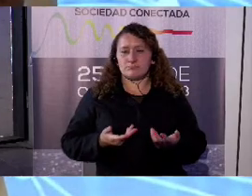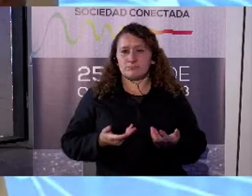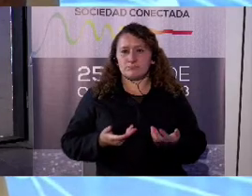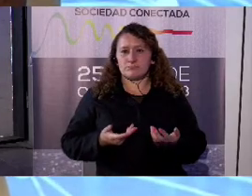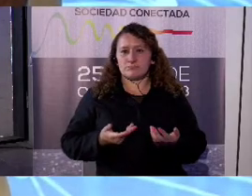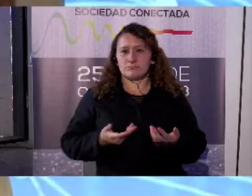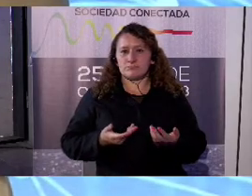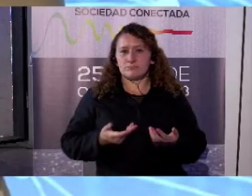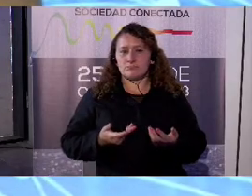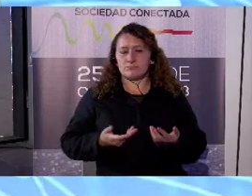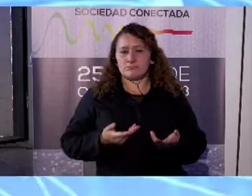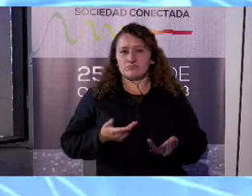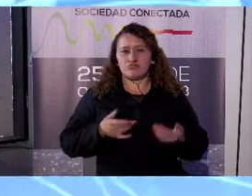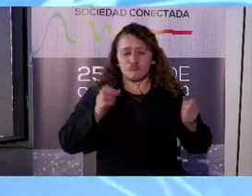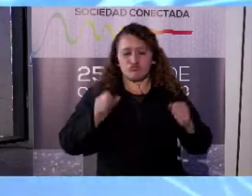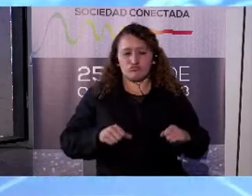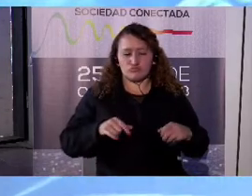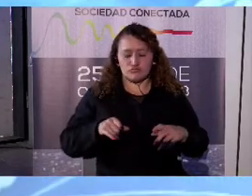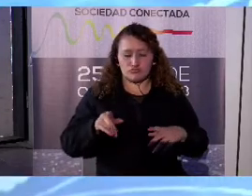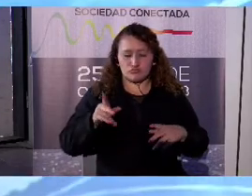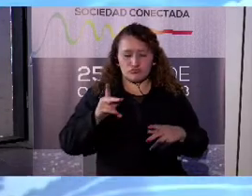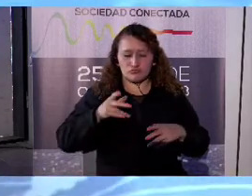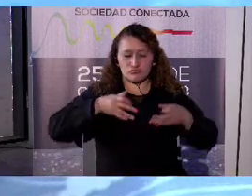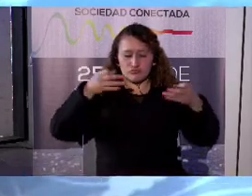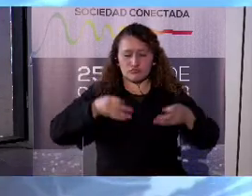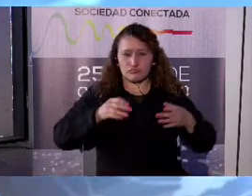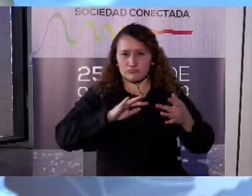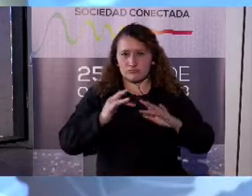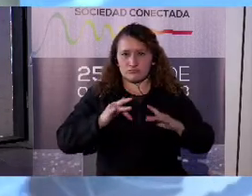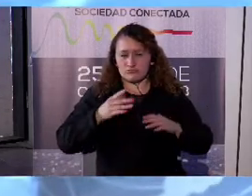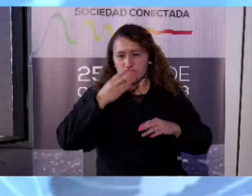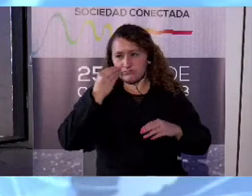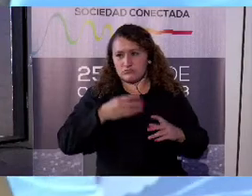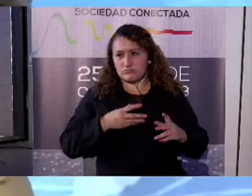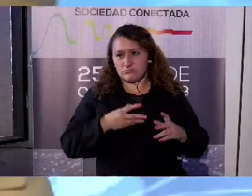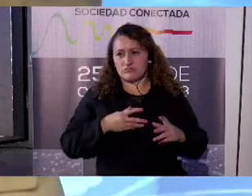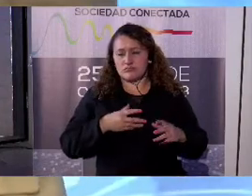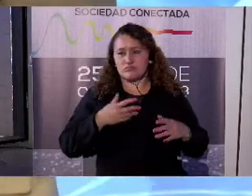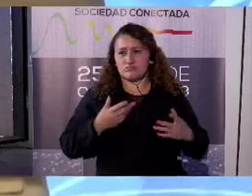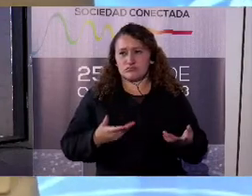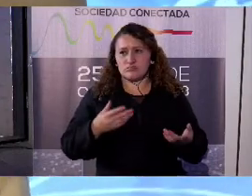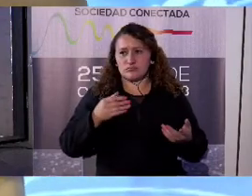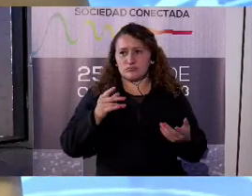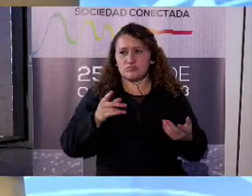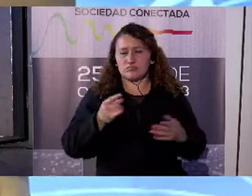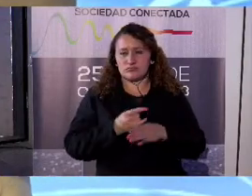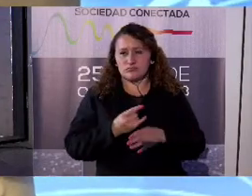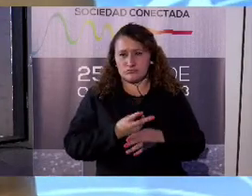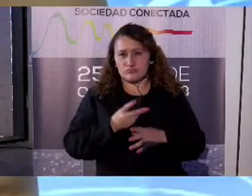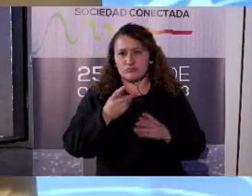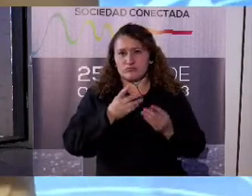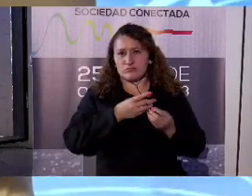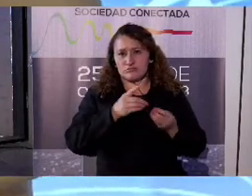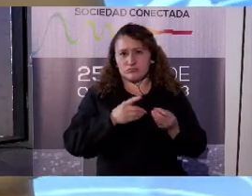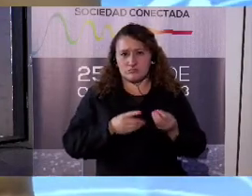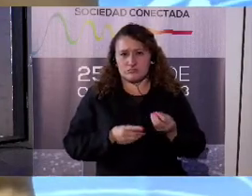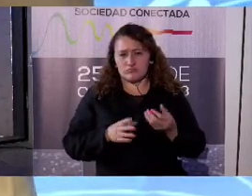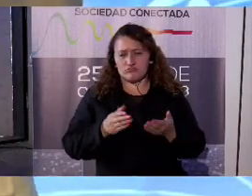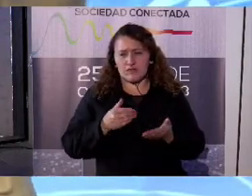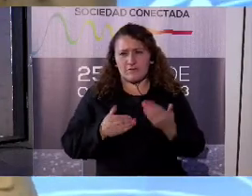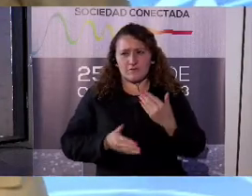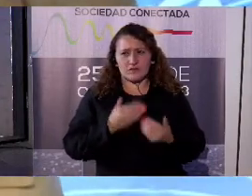de de hacer que las redes de seguridad no funcionen a través de jaming de haciendo uso de dispositivos que son muy fáciles de